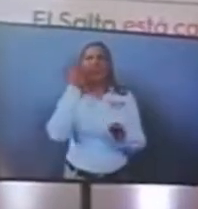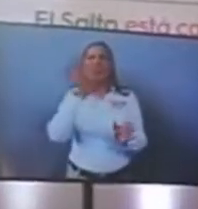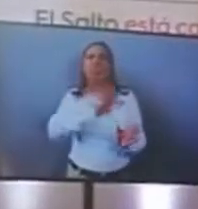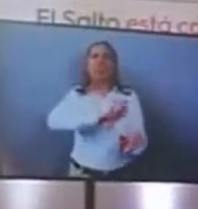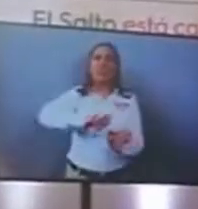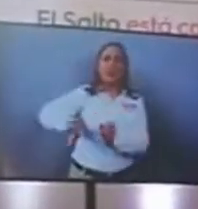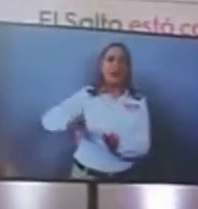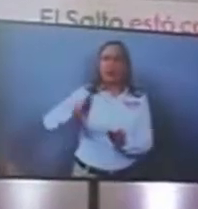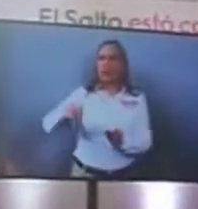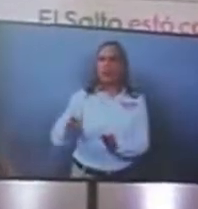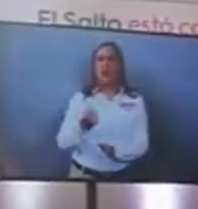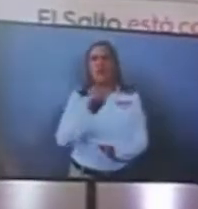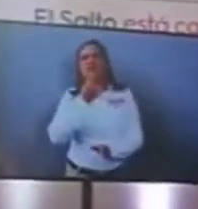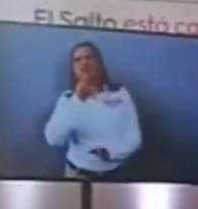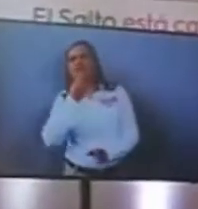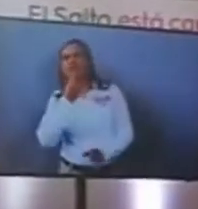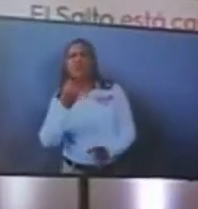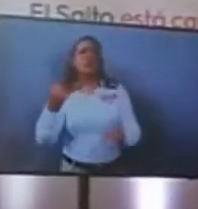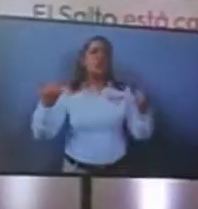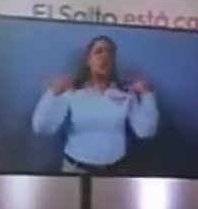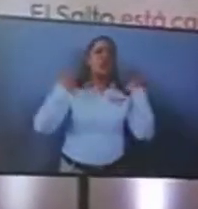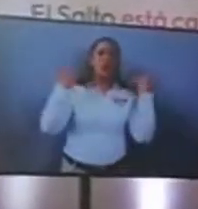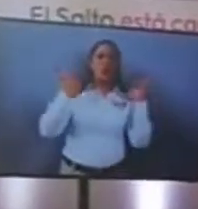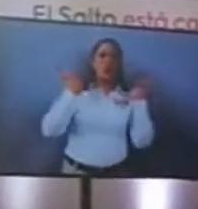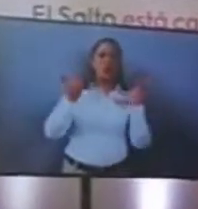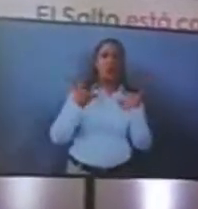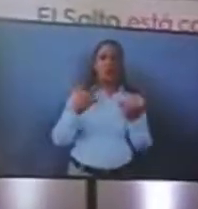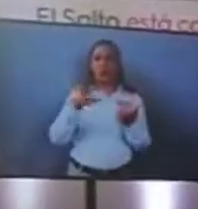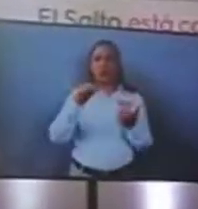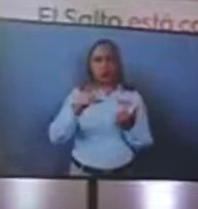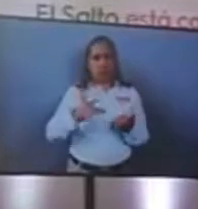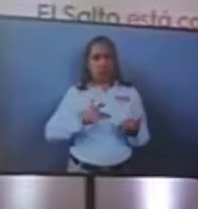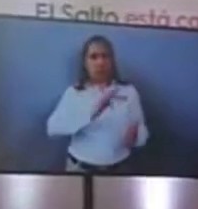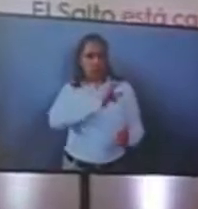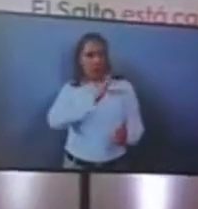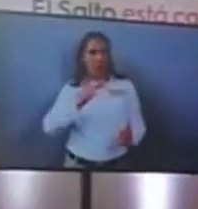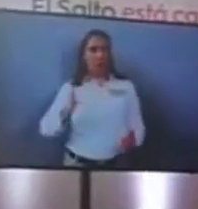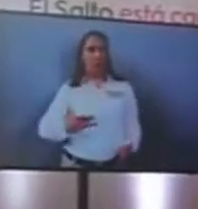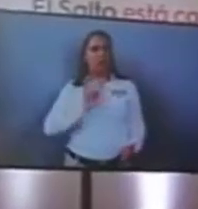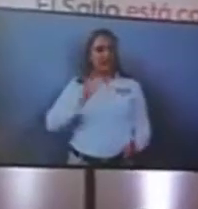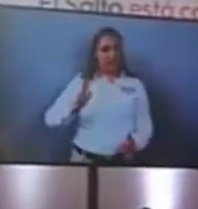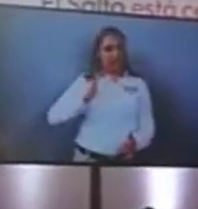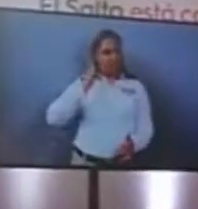niño, ningún joven, y que podamos con orgullo decir, ¡soy saltense!